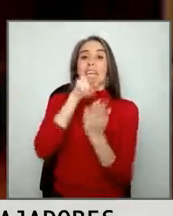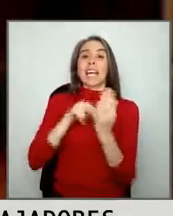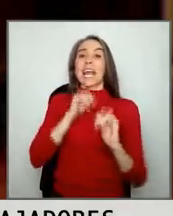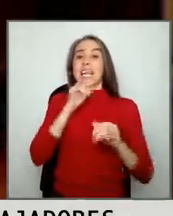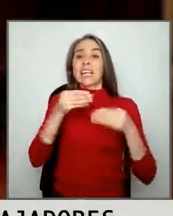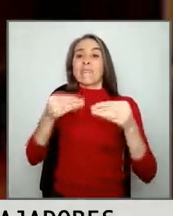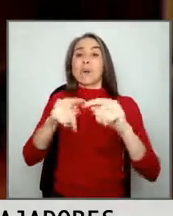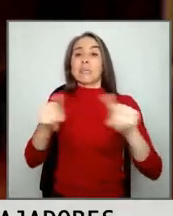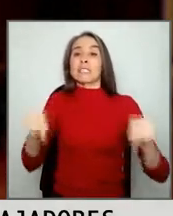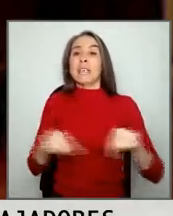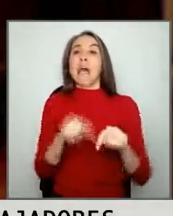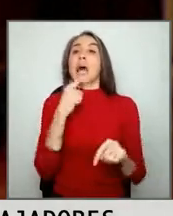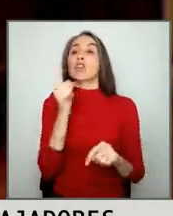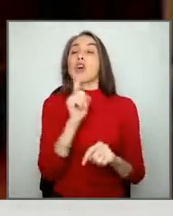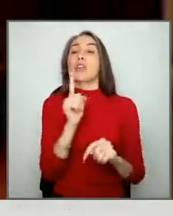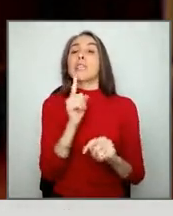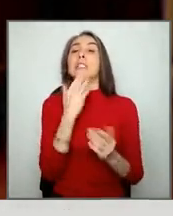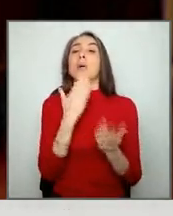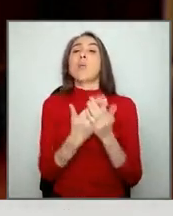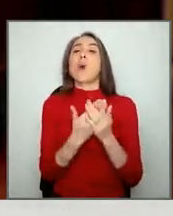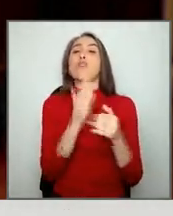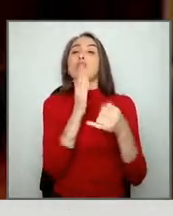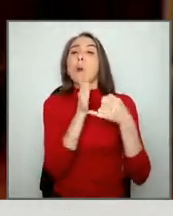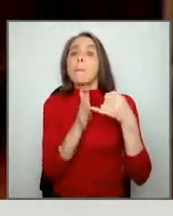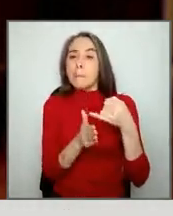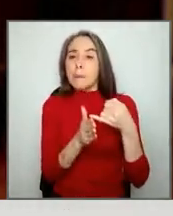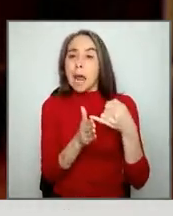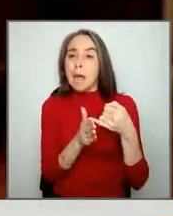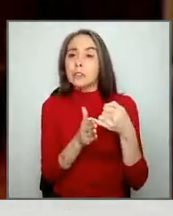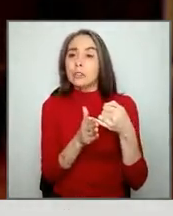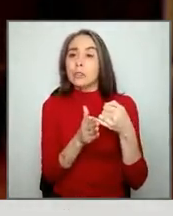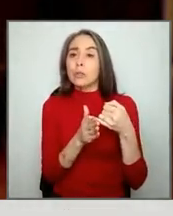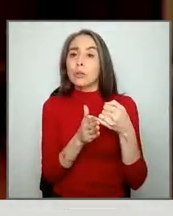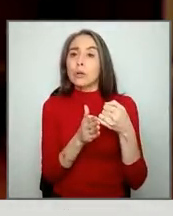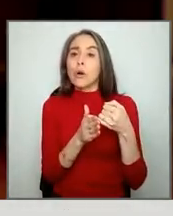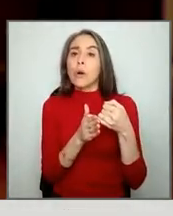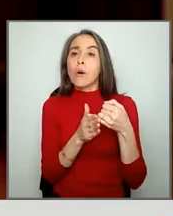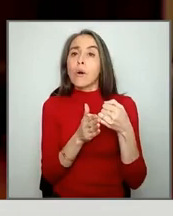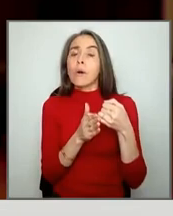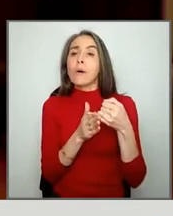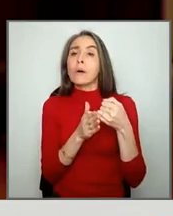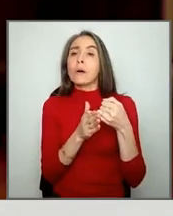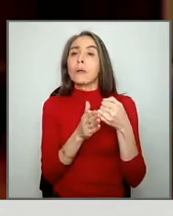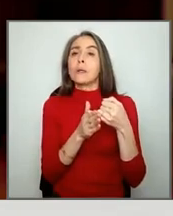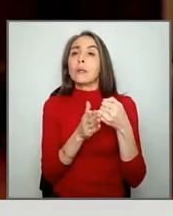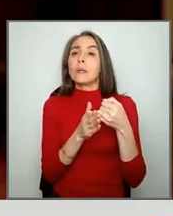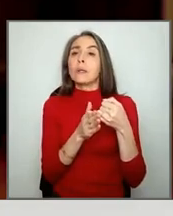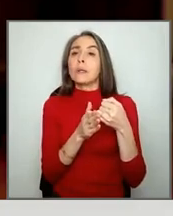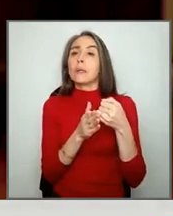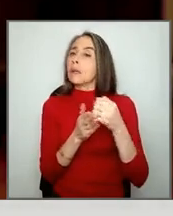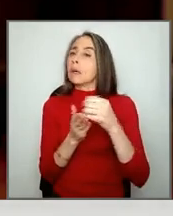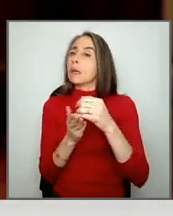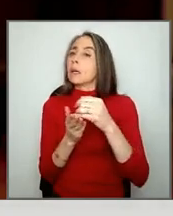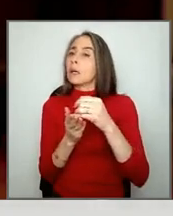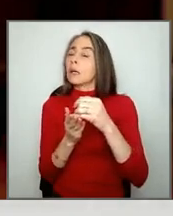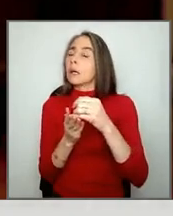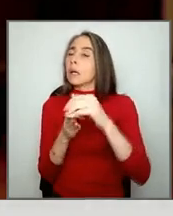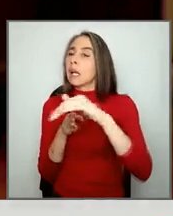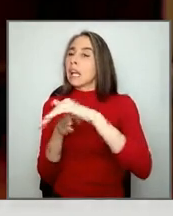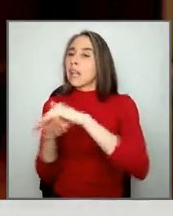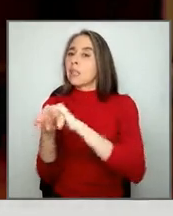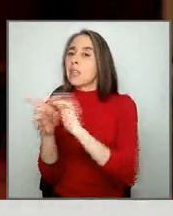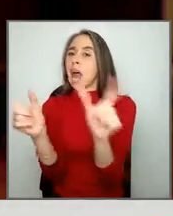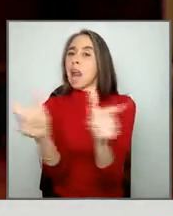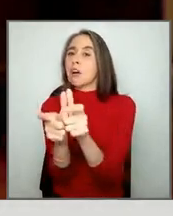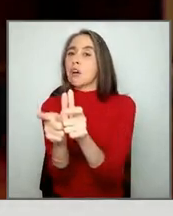que una uno ingresa la comisión para dar cuenta entonces que